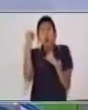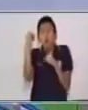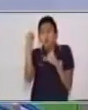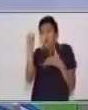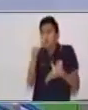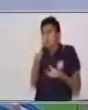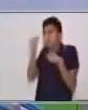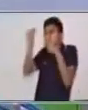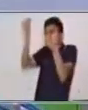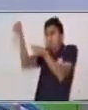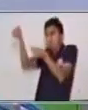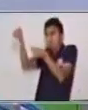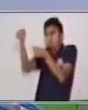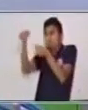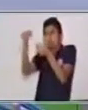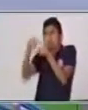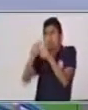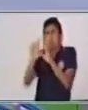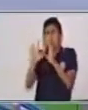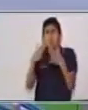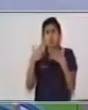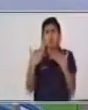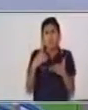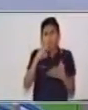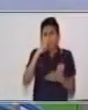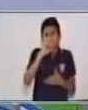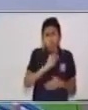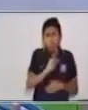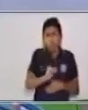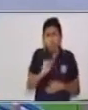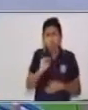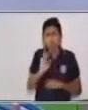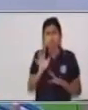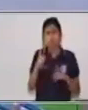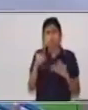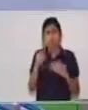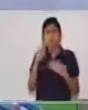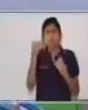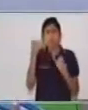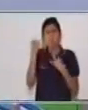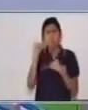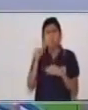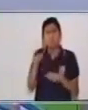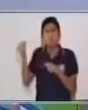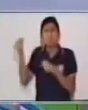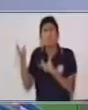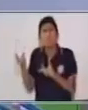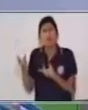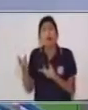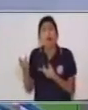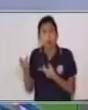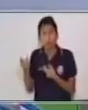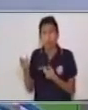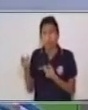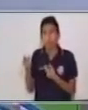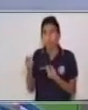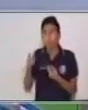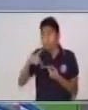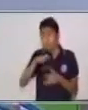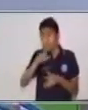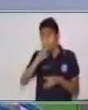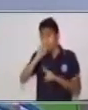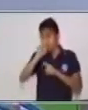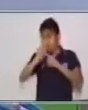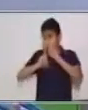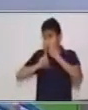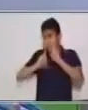¿Qué fue lo presentado por los niños de la escuela pública? Un informe. Y como responda la interrogante